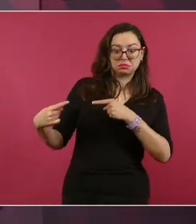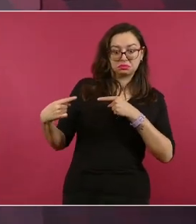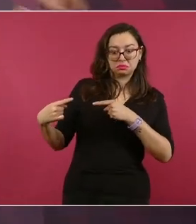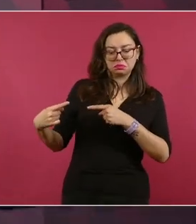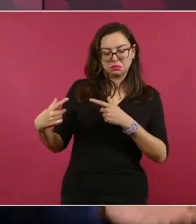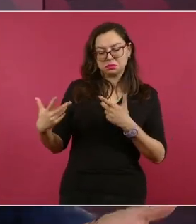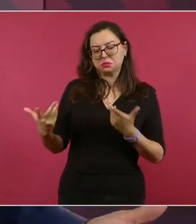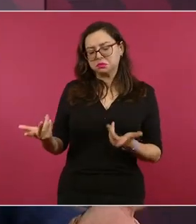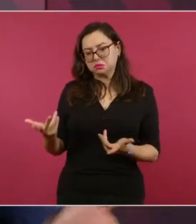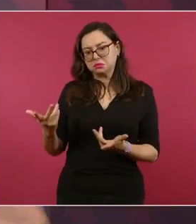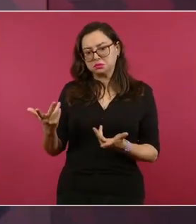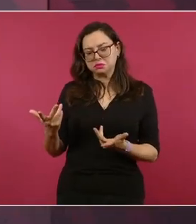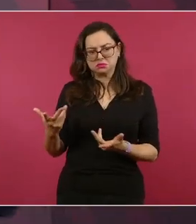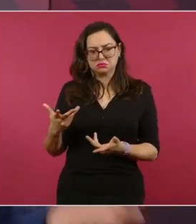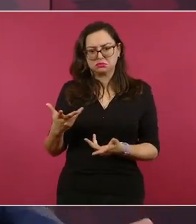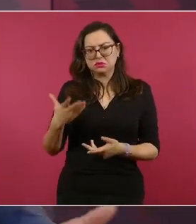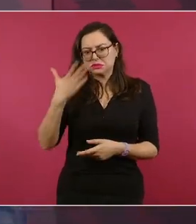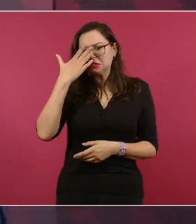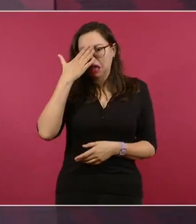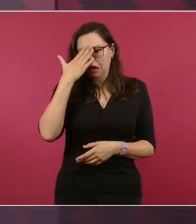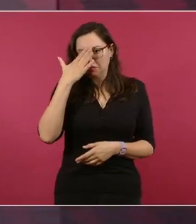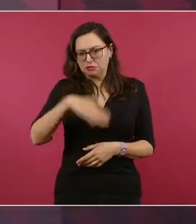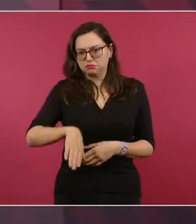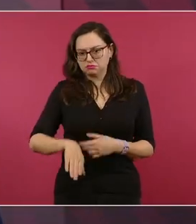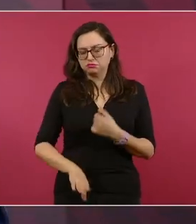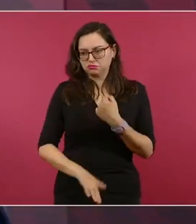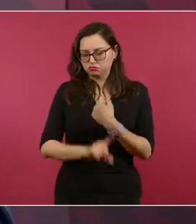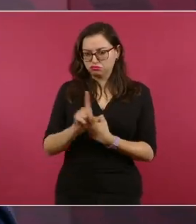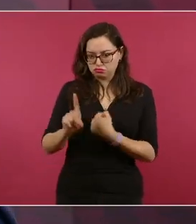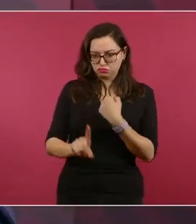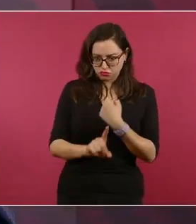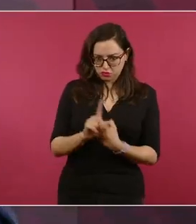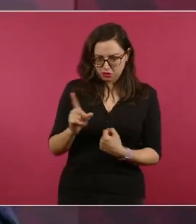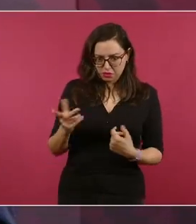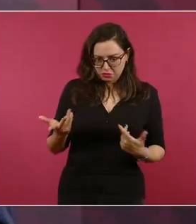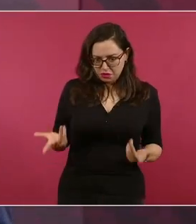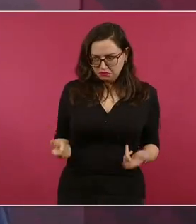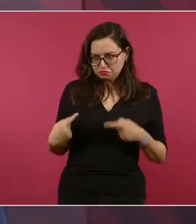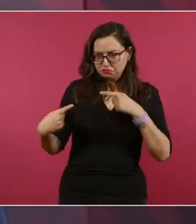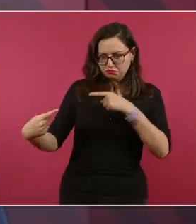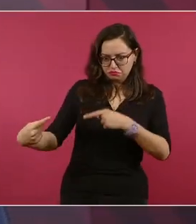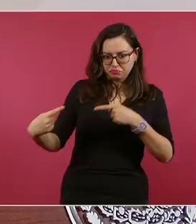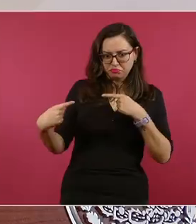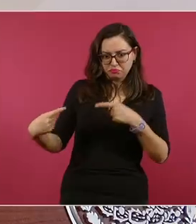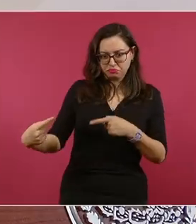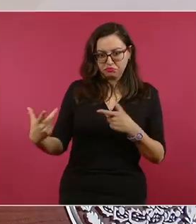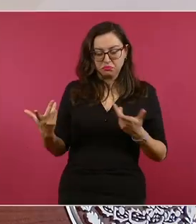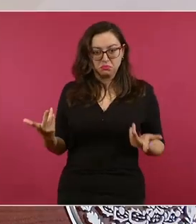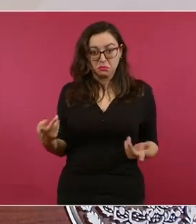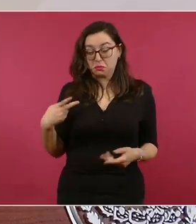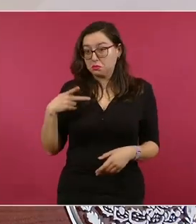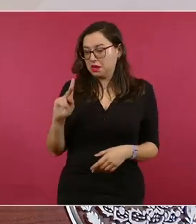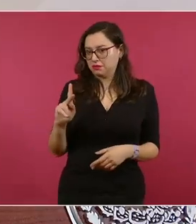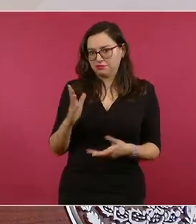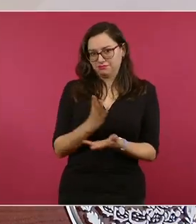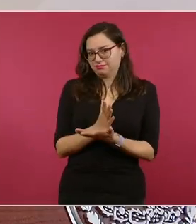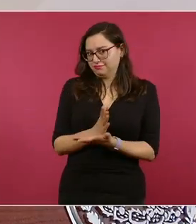que es de dominio público, es notorio que tenemos diferencias, pues votaron